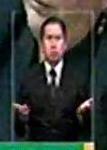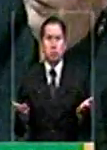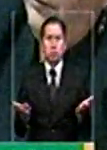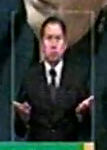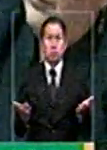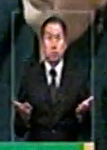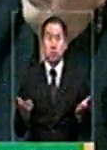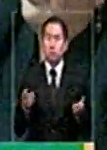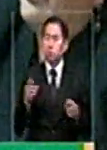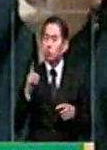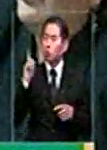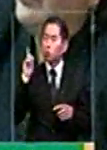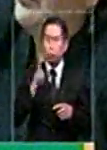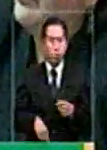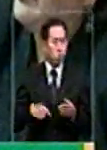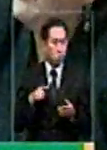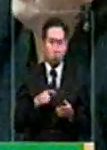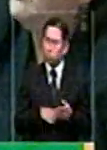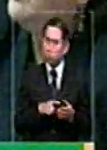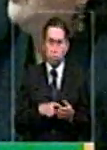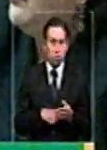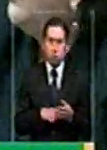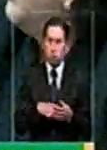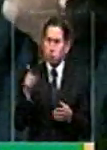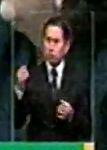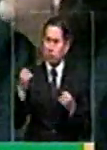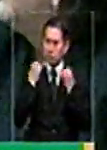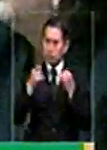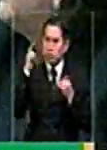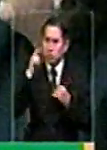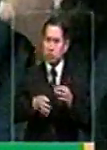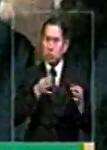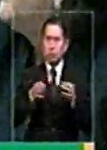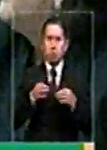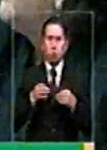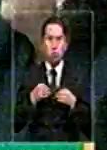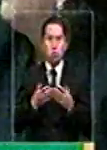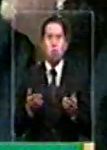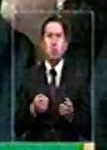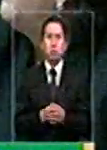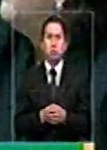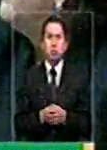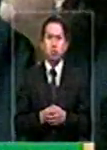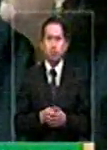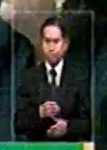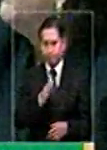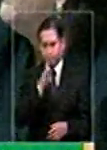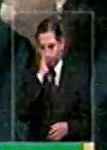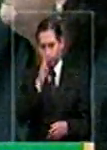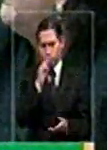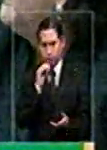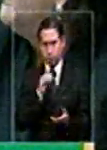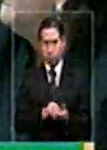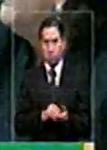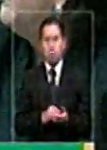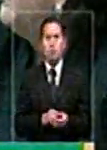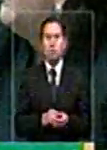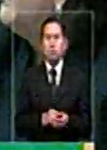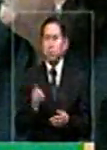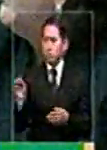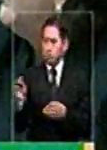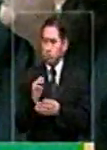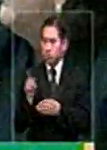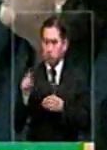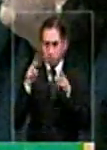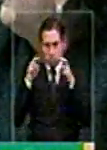Y no puede ser. ¿Quién nos tiene que rendir cuentas? Jurídico. Será el Ministerio